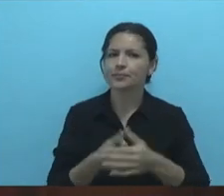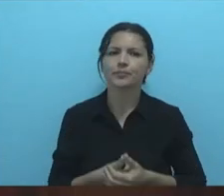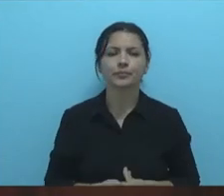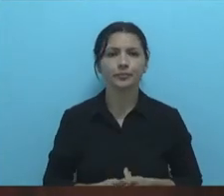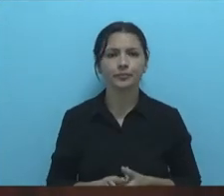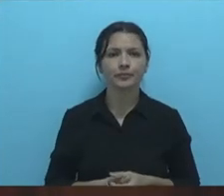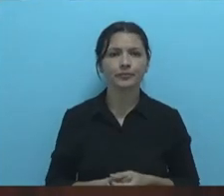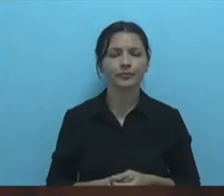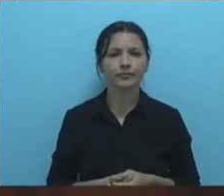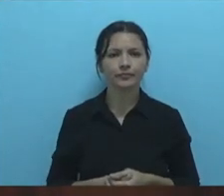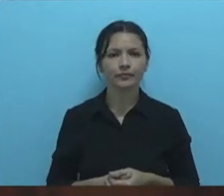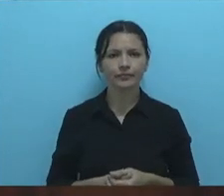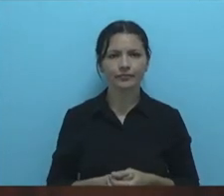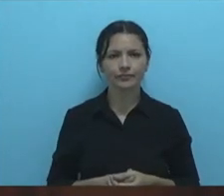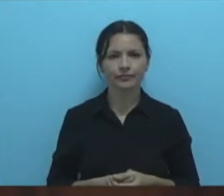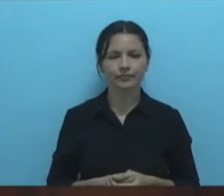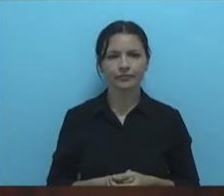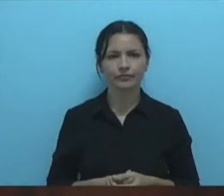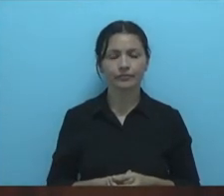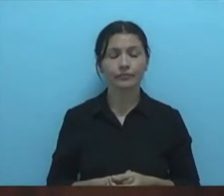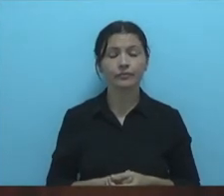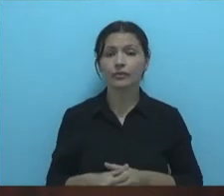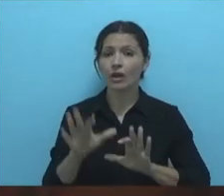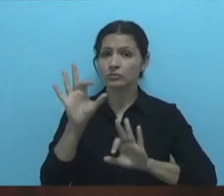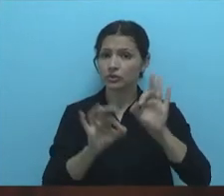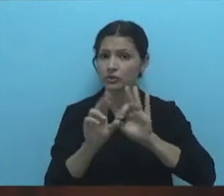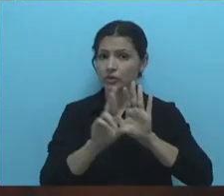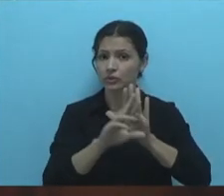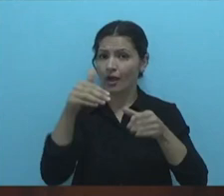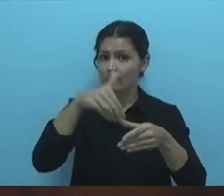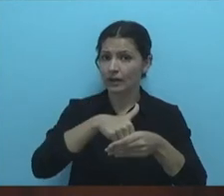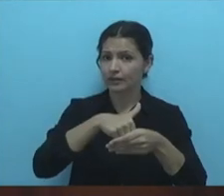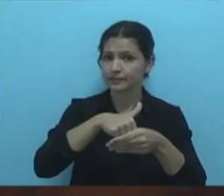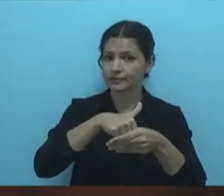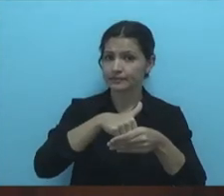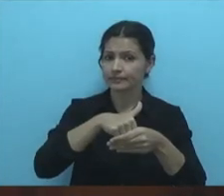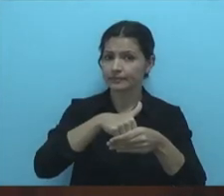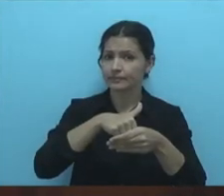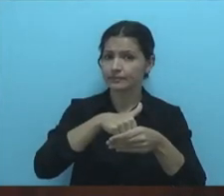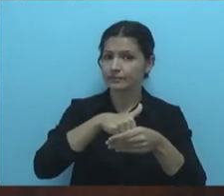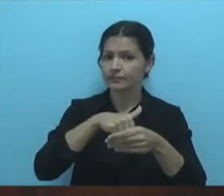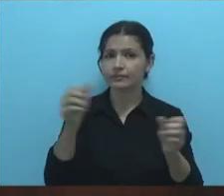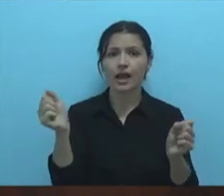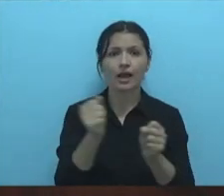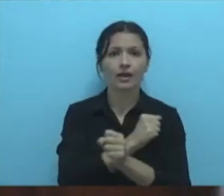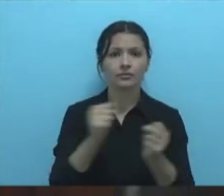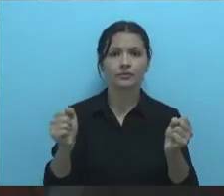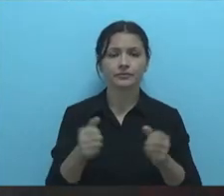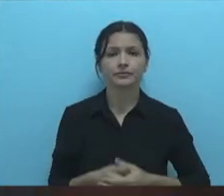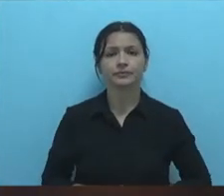voy a poner a votación el proyecto de resolución a votación resulta